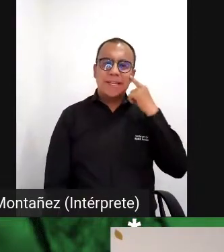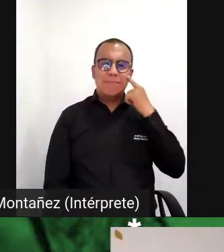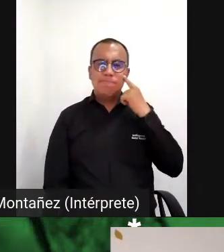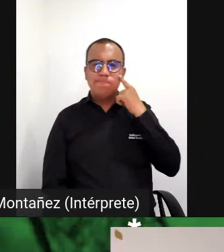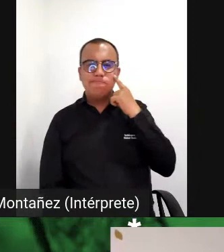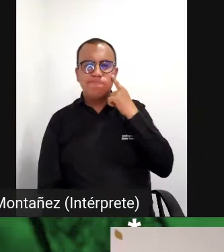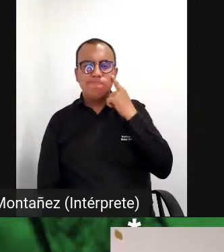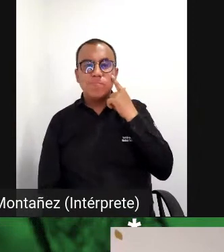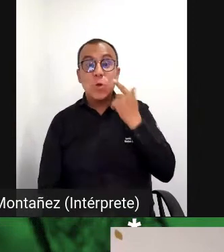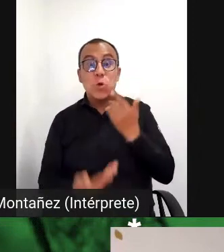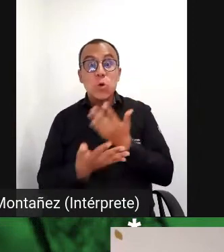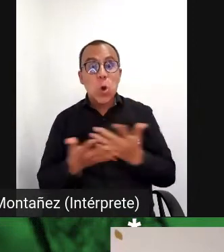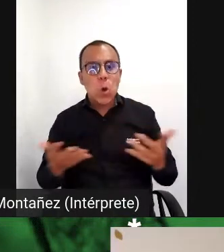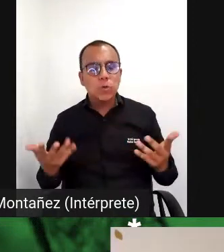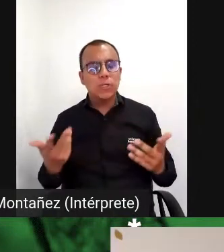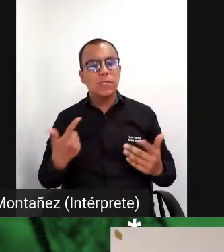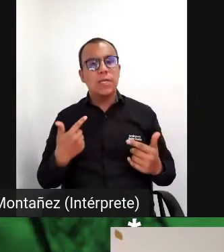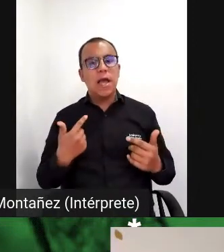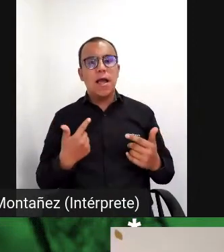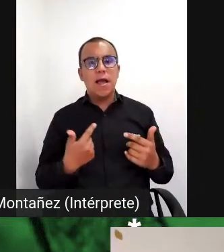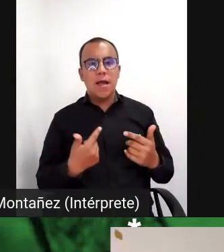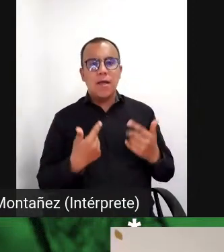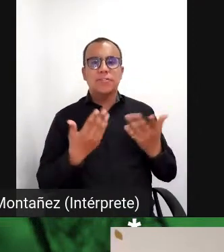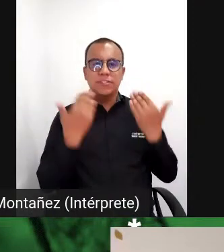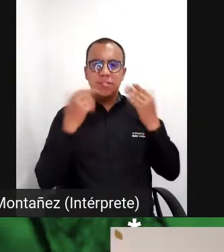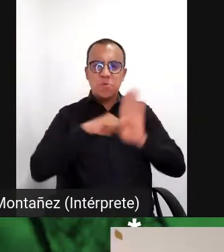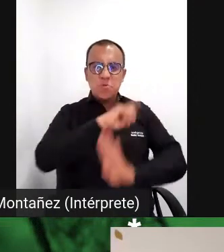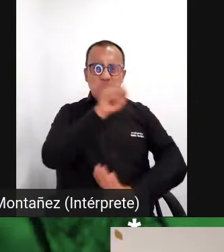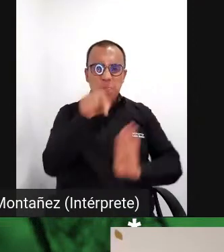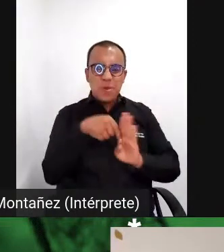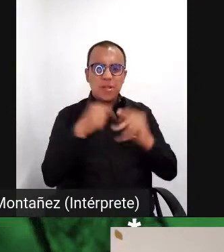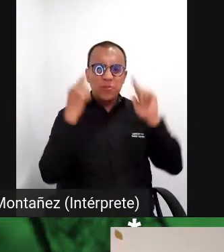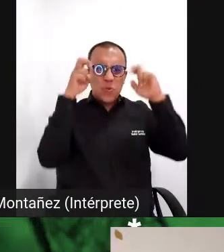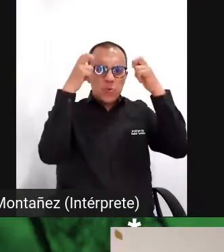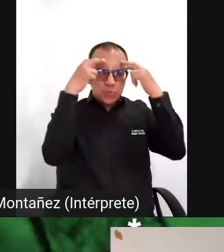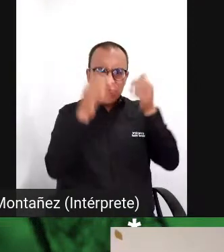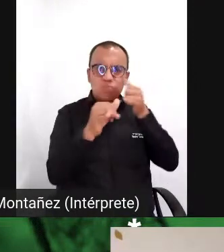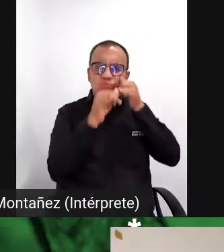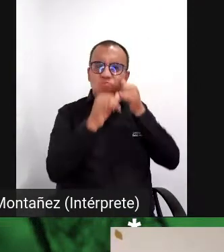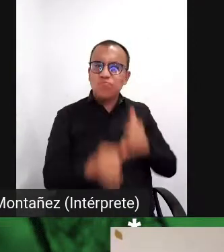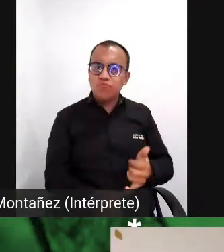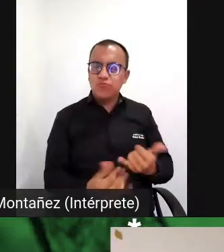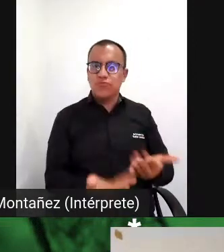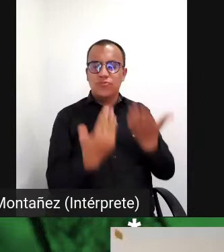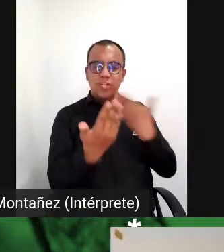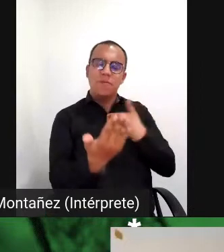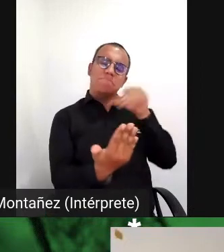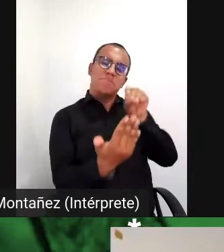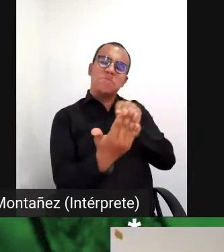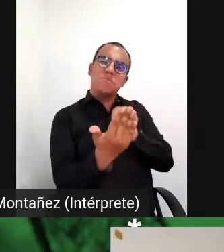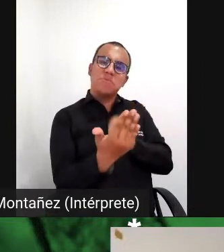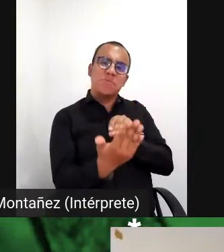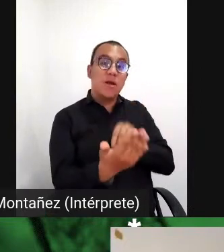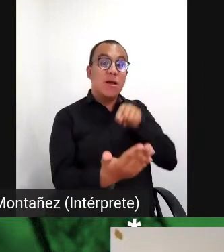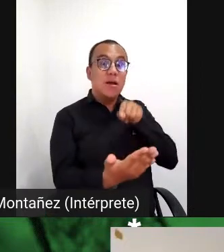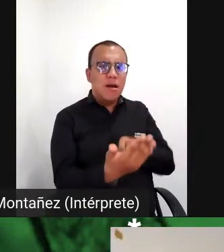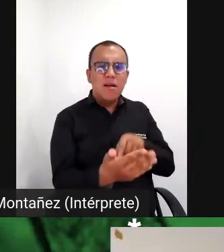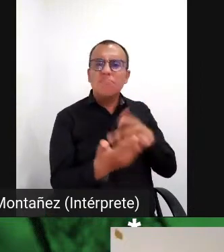esos elementos a favor de un conocimiento científico que podía ser en primera instancia un poco